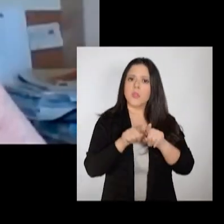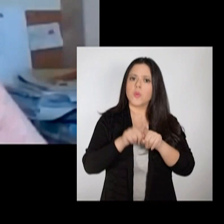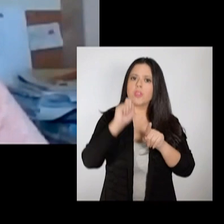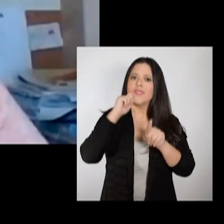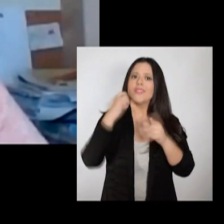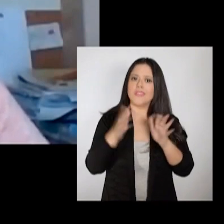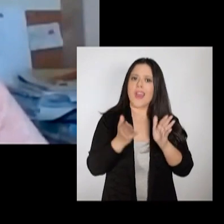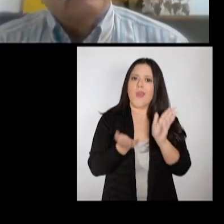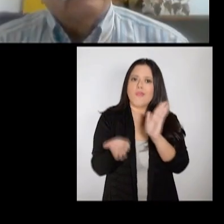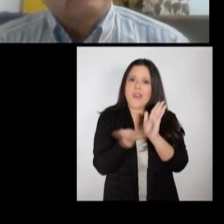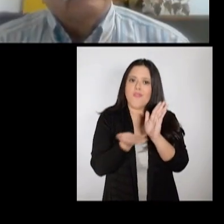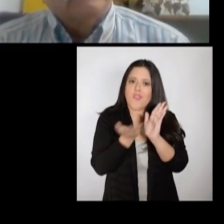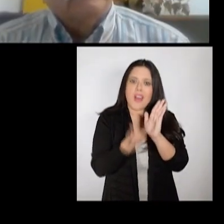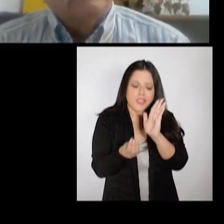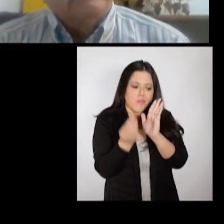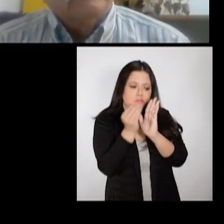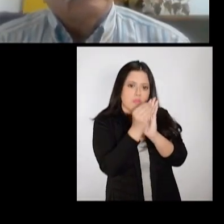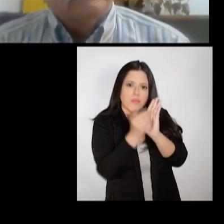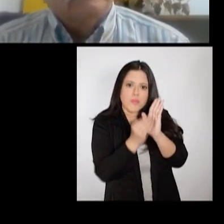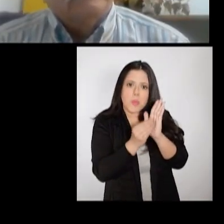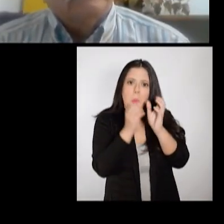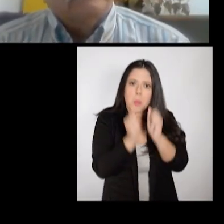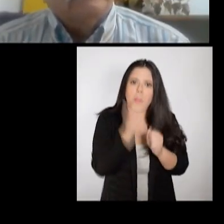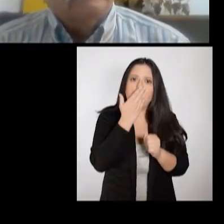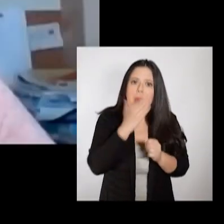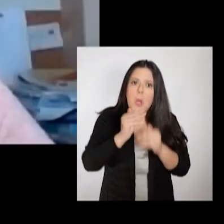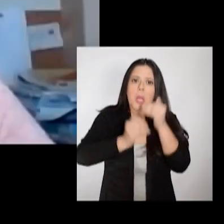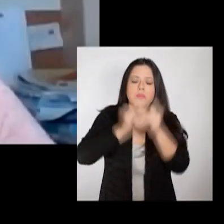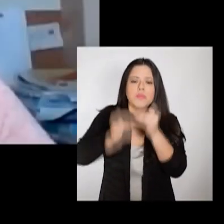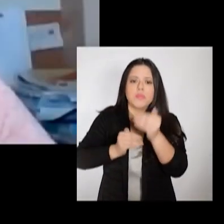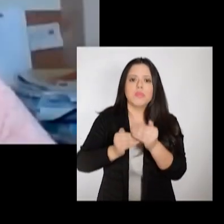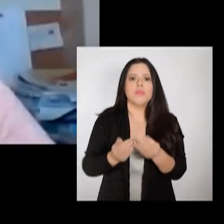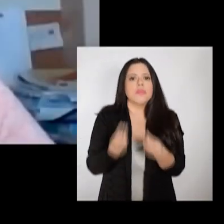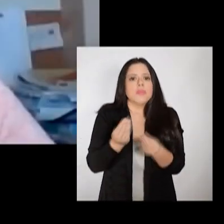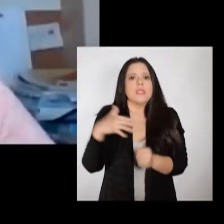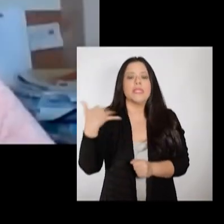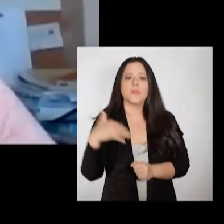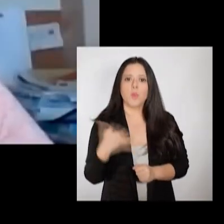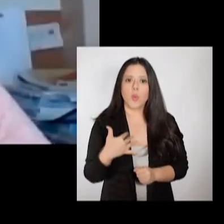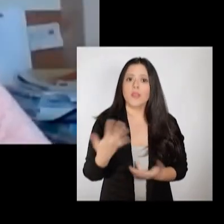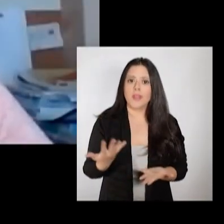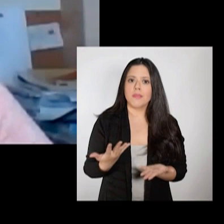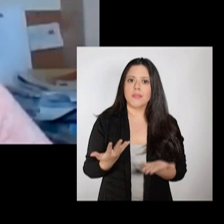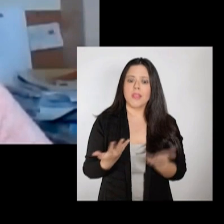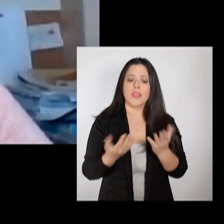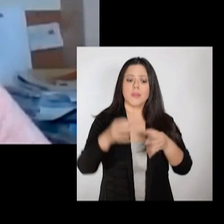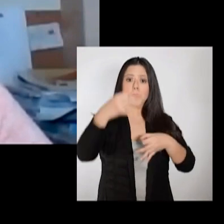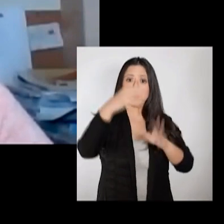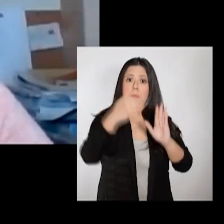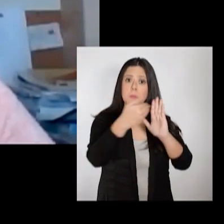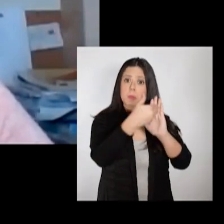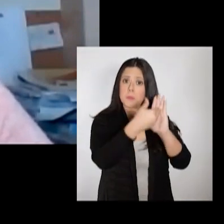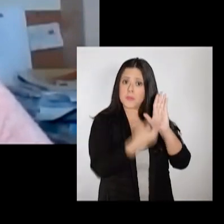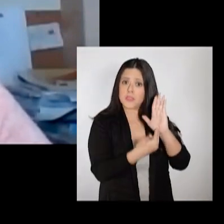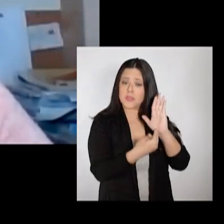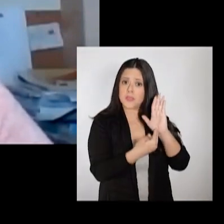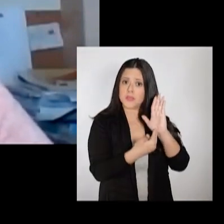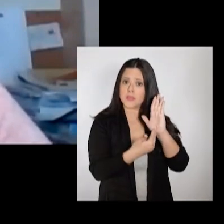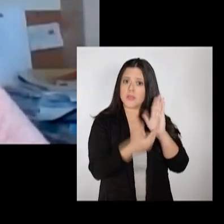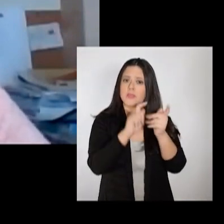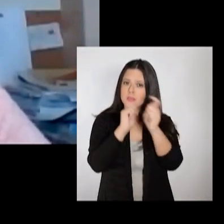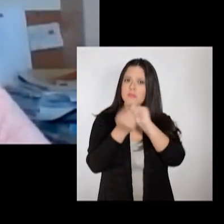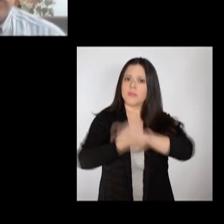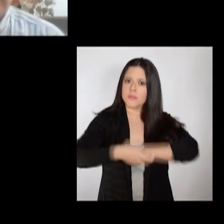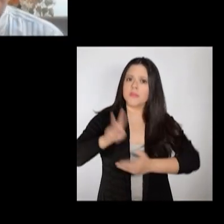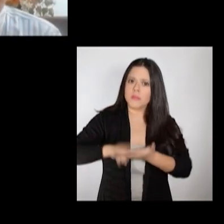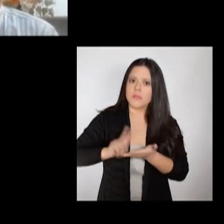y ya tenemos un pie o una base con la que se puede trabajar y mejorar. Si bien es relevante o importante lo que aparece en un papel, lo es